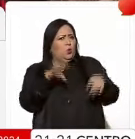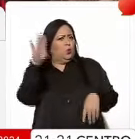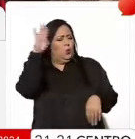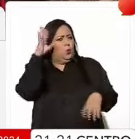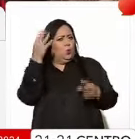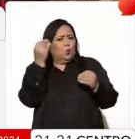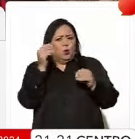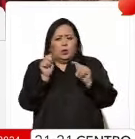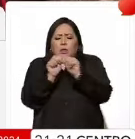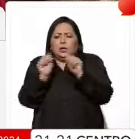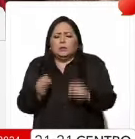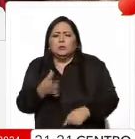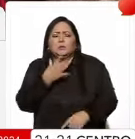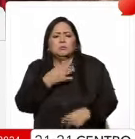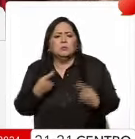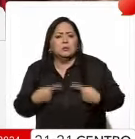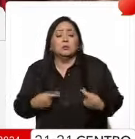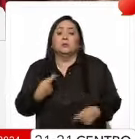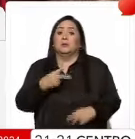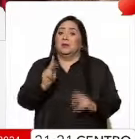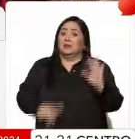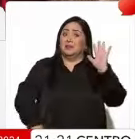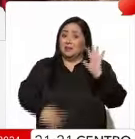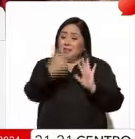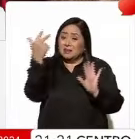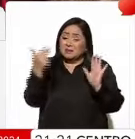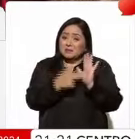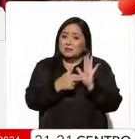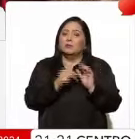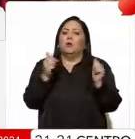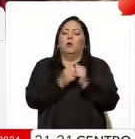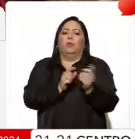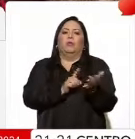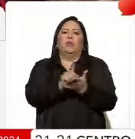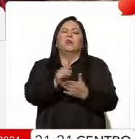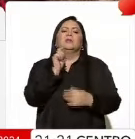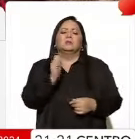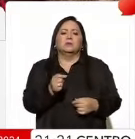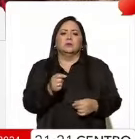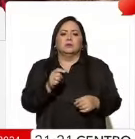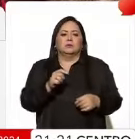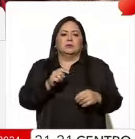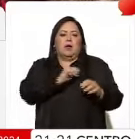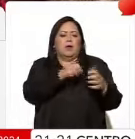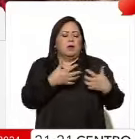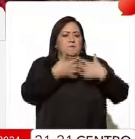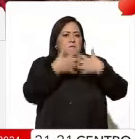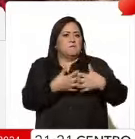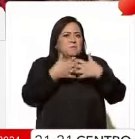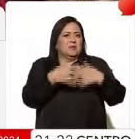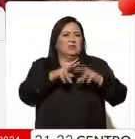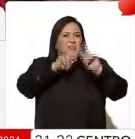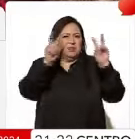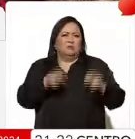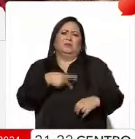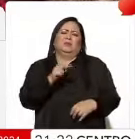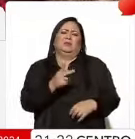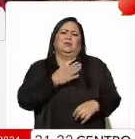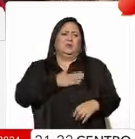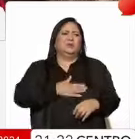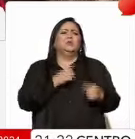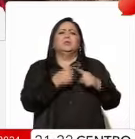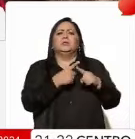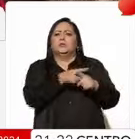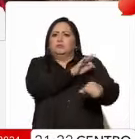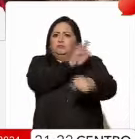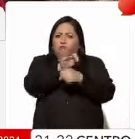o derechos sociales, pero 13,000 con derechos que tienen que ver con temas empresariales. Imagínense la justicia del lado de